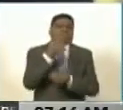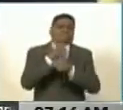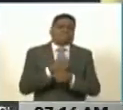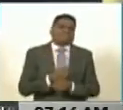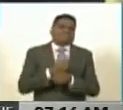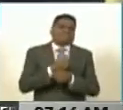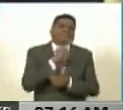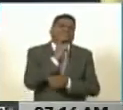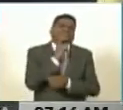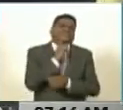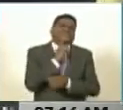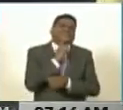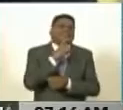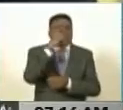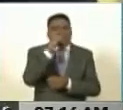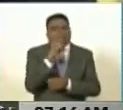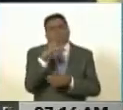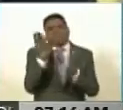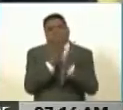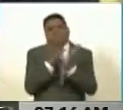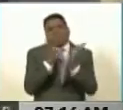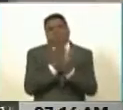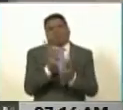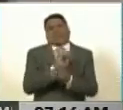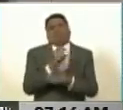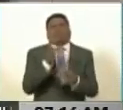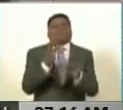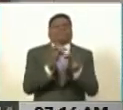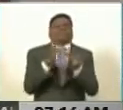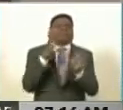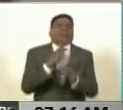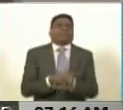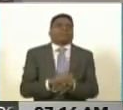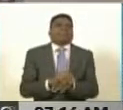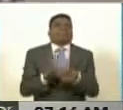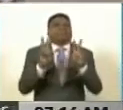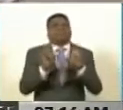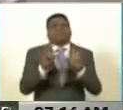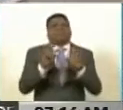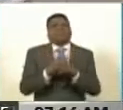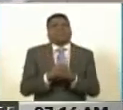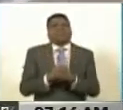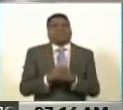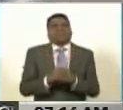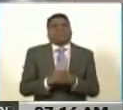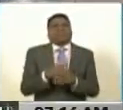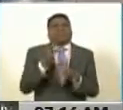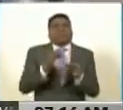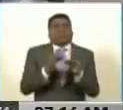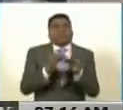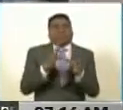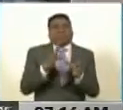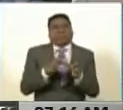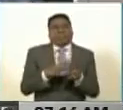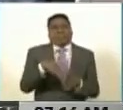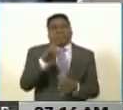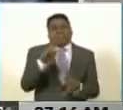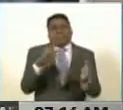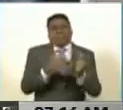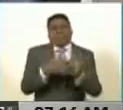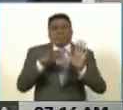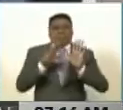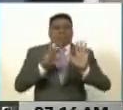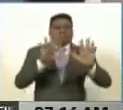año escolar de, suponte tú, del septiembre, el nuevo año escolar de septiembre del 2017 para el